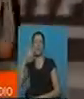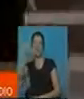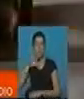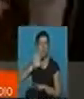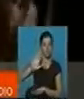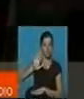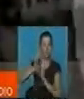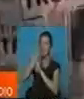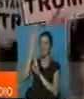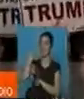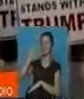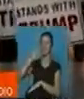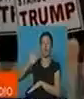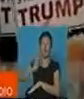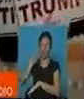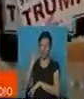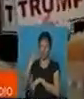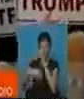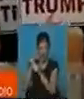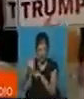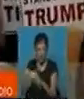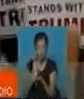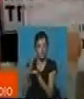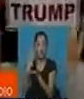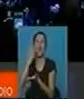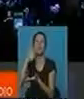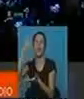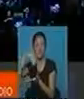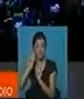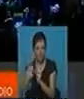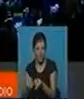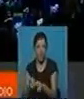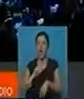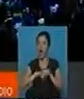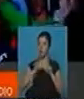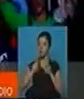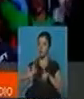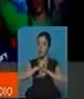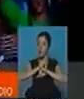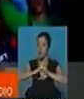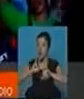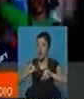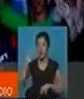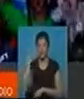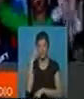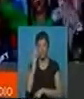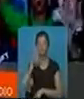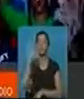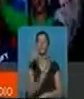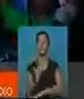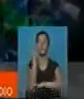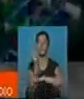de septiembre de 2001. Por si fuera poco, en plena campaña electoral para la presidencia de los Estados